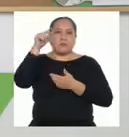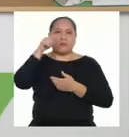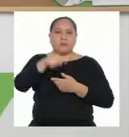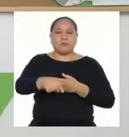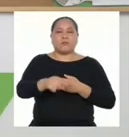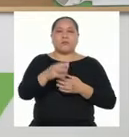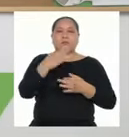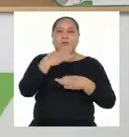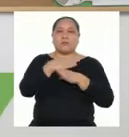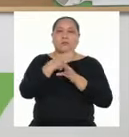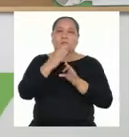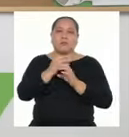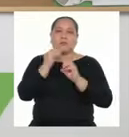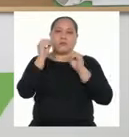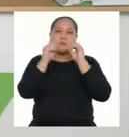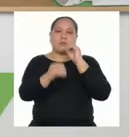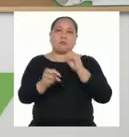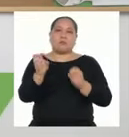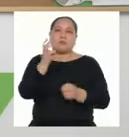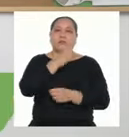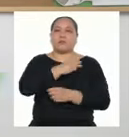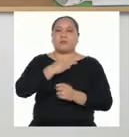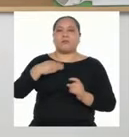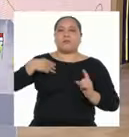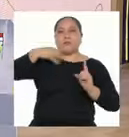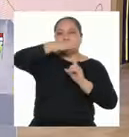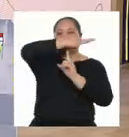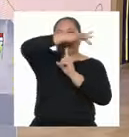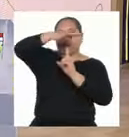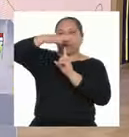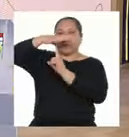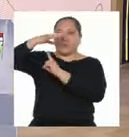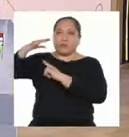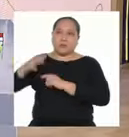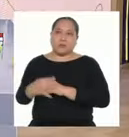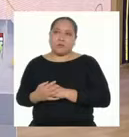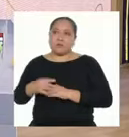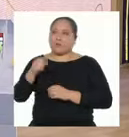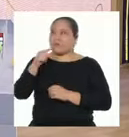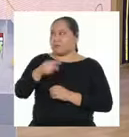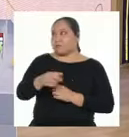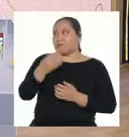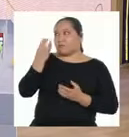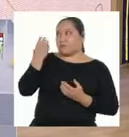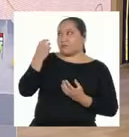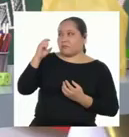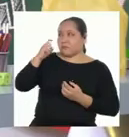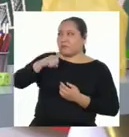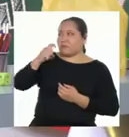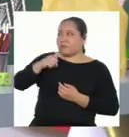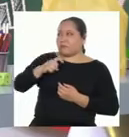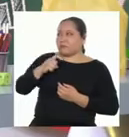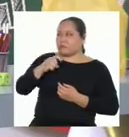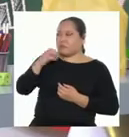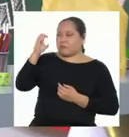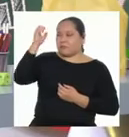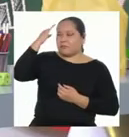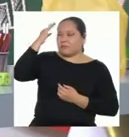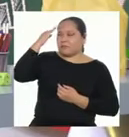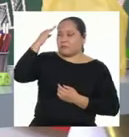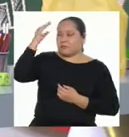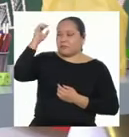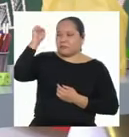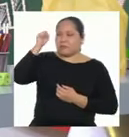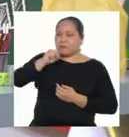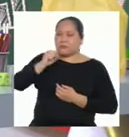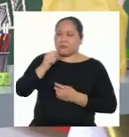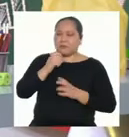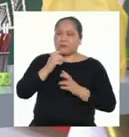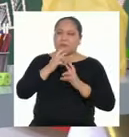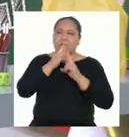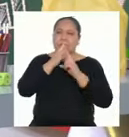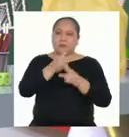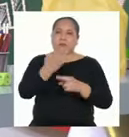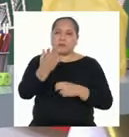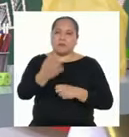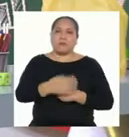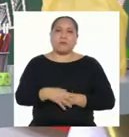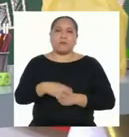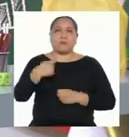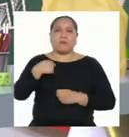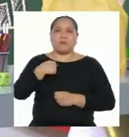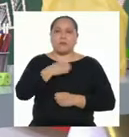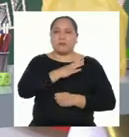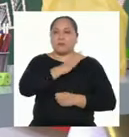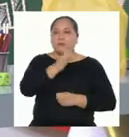estrategia aplicada por el Ministerio del Ambiente. Tiene que dar resultados. ¿Sabe, profesor? Siempre que